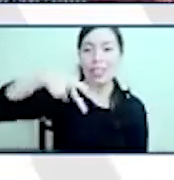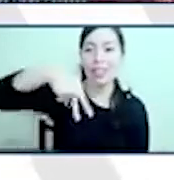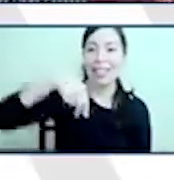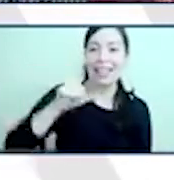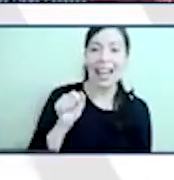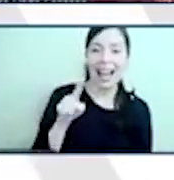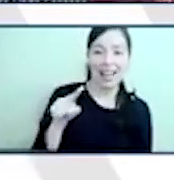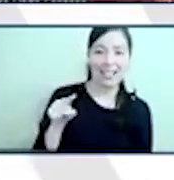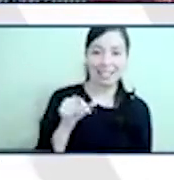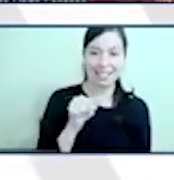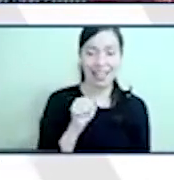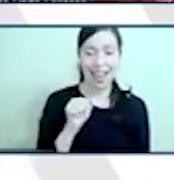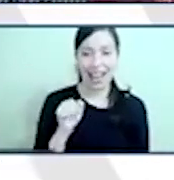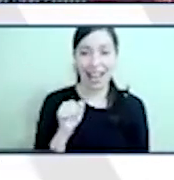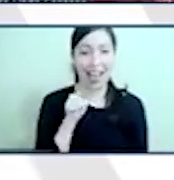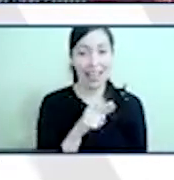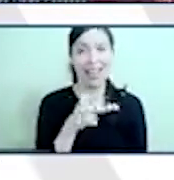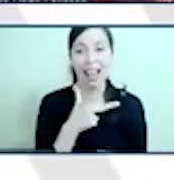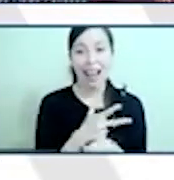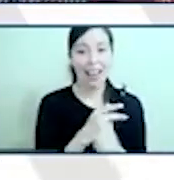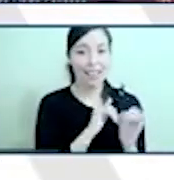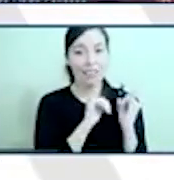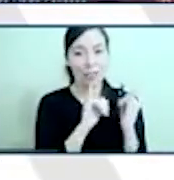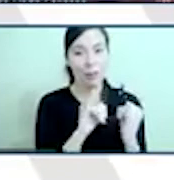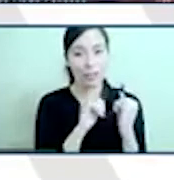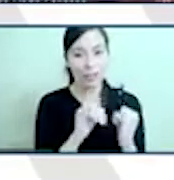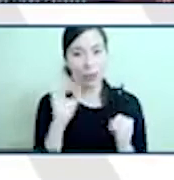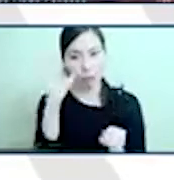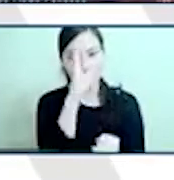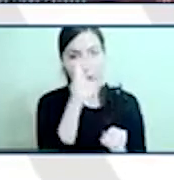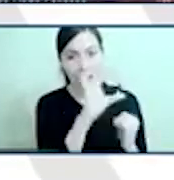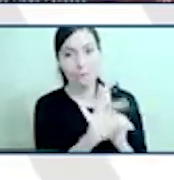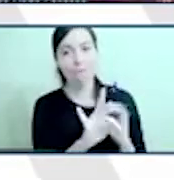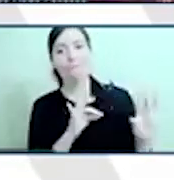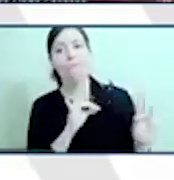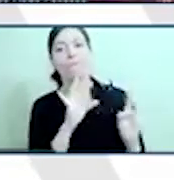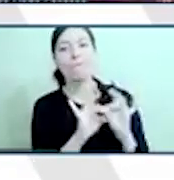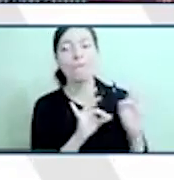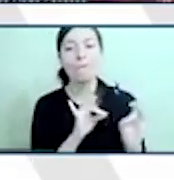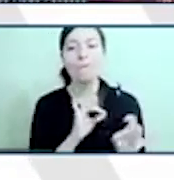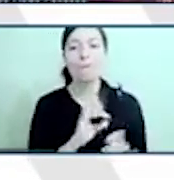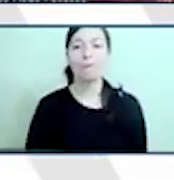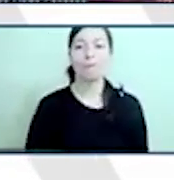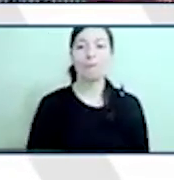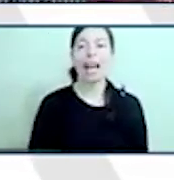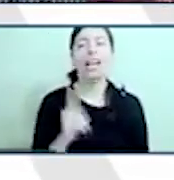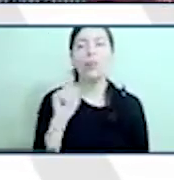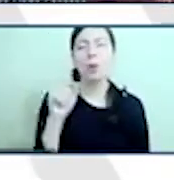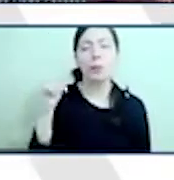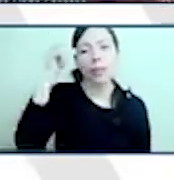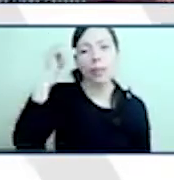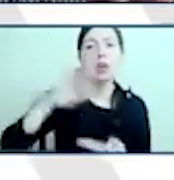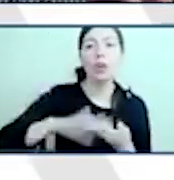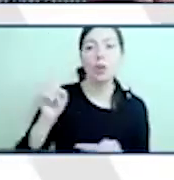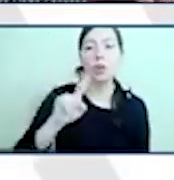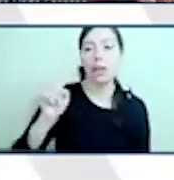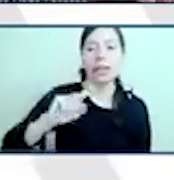toda esta información. Perdón, esto no es de NASA, era del Smithsonian, si no me equivoco.